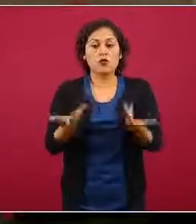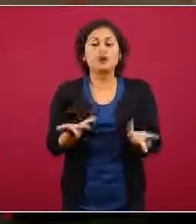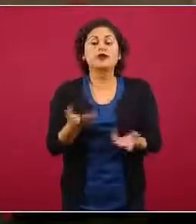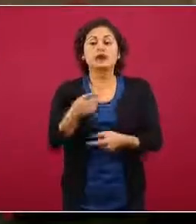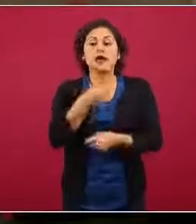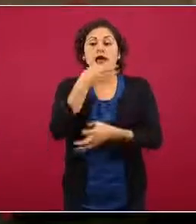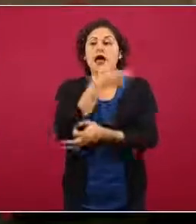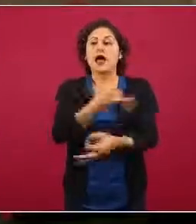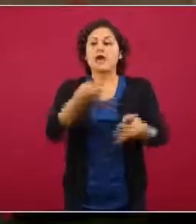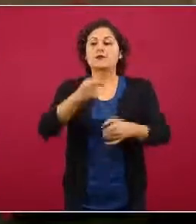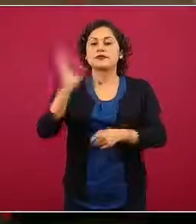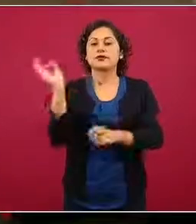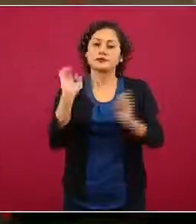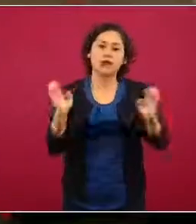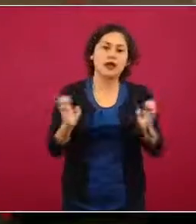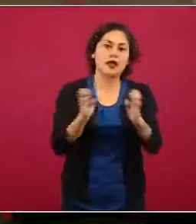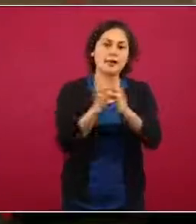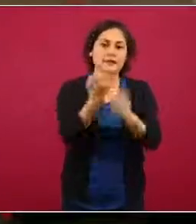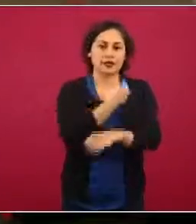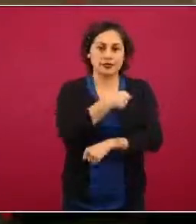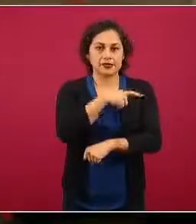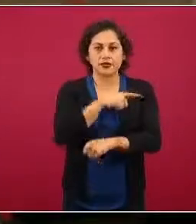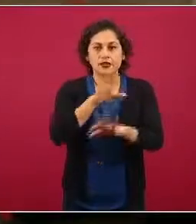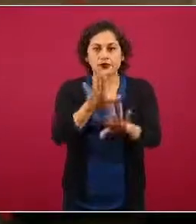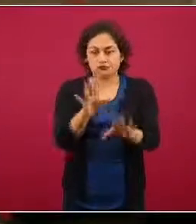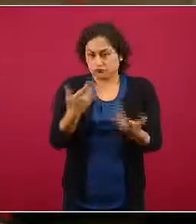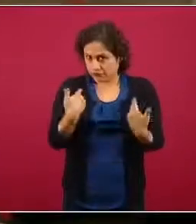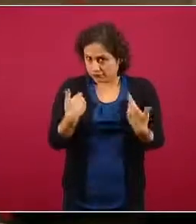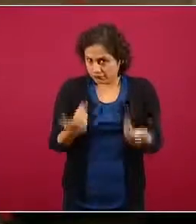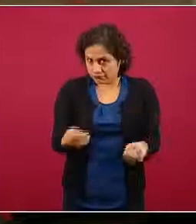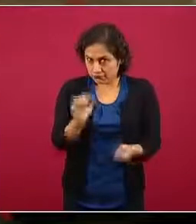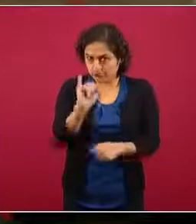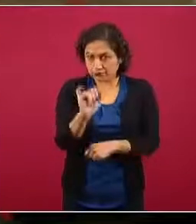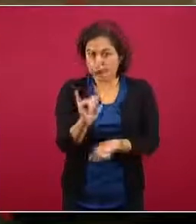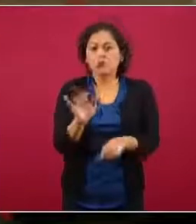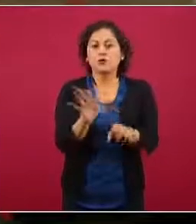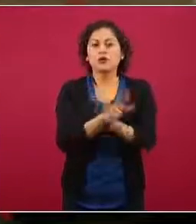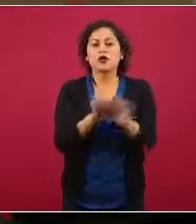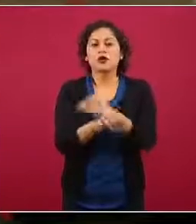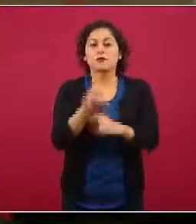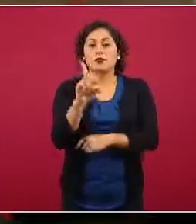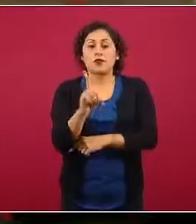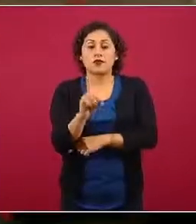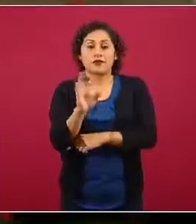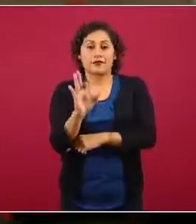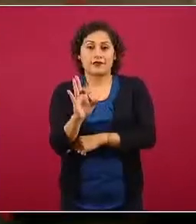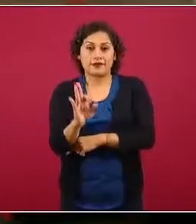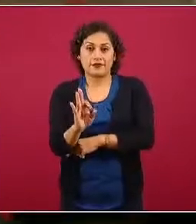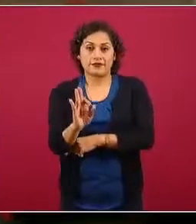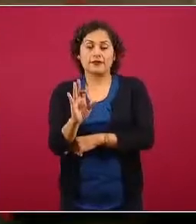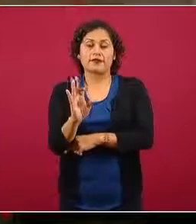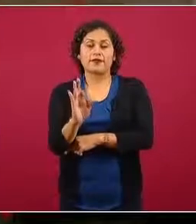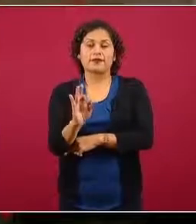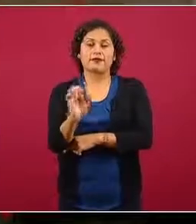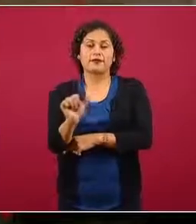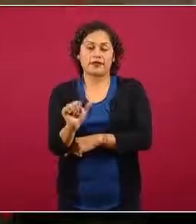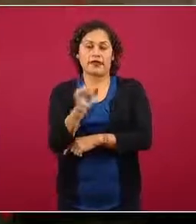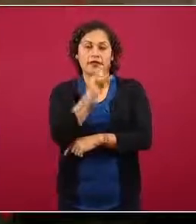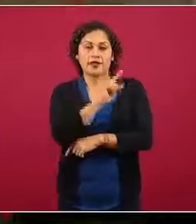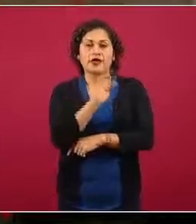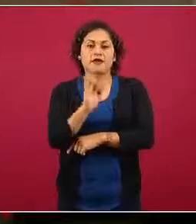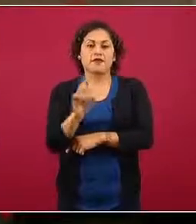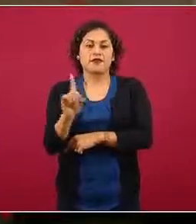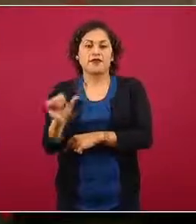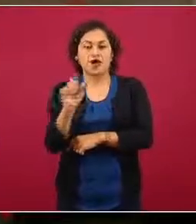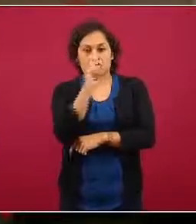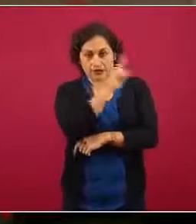emergencia sanitaria, ¿no? Entonces, por ejemplo, la decisión de la FDA tuvo, según recuerdo, 7 votos a favor y 4